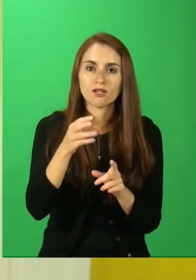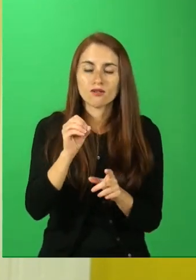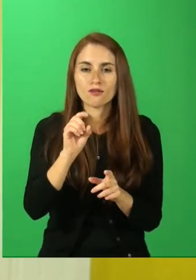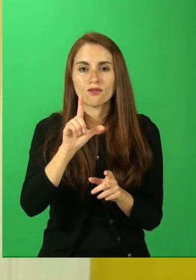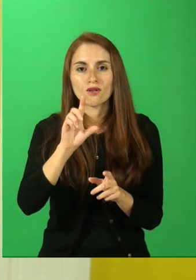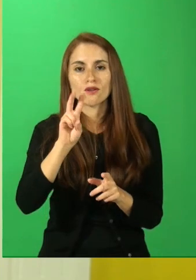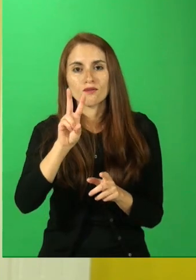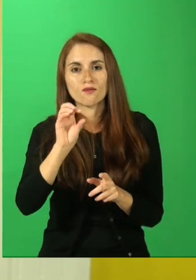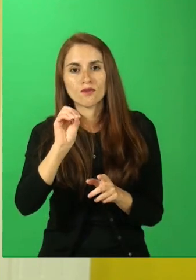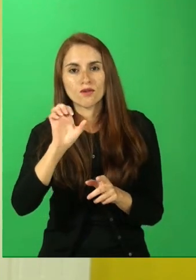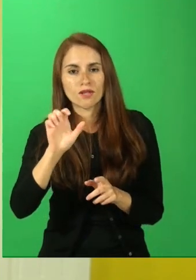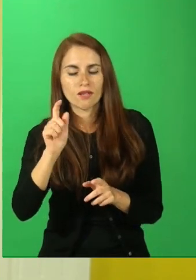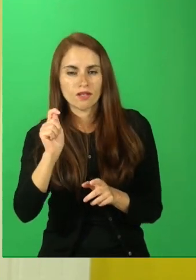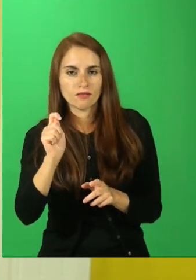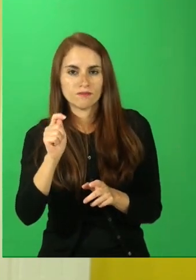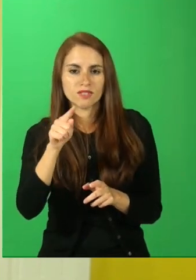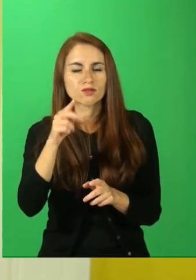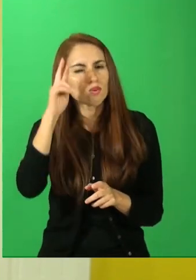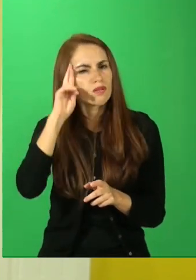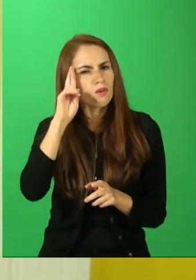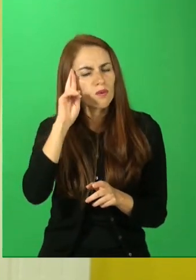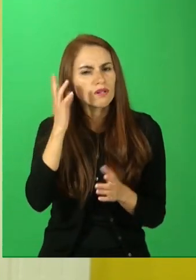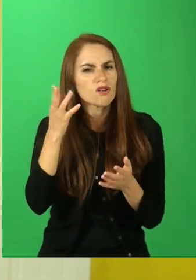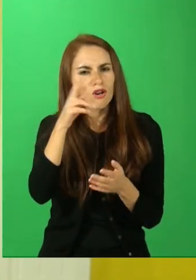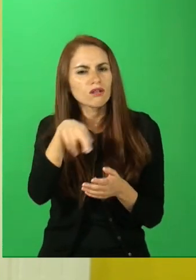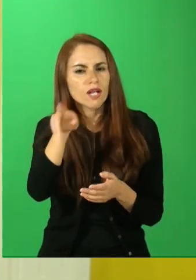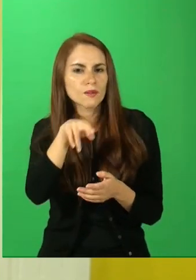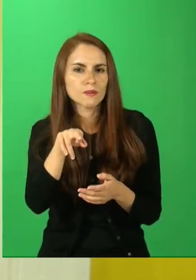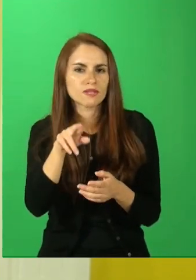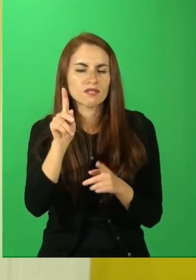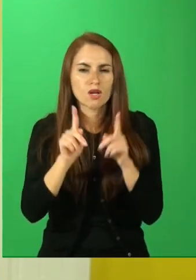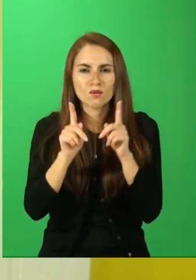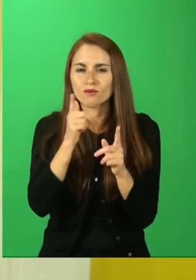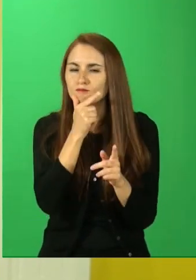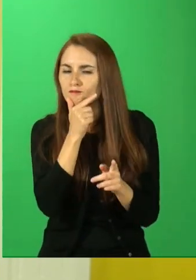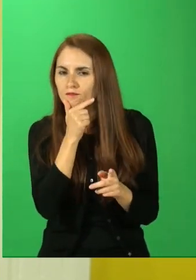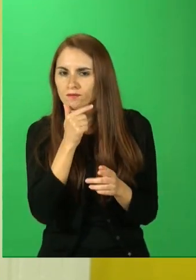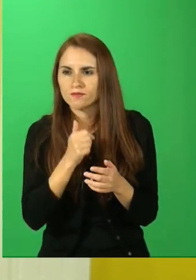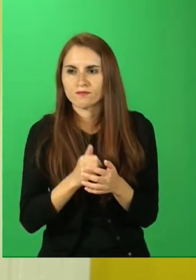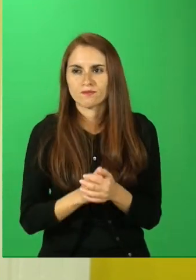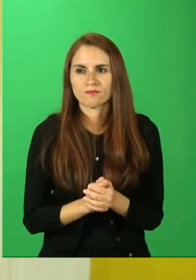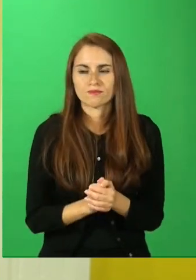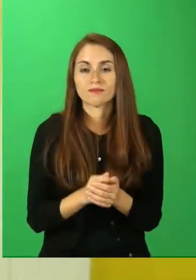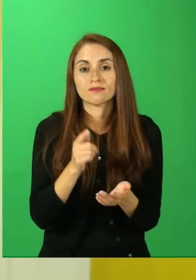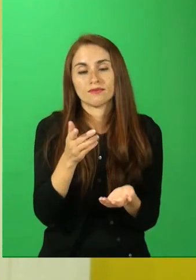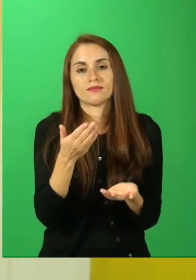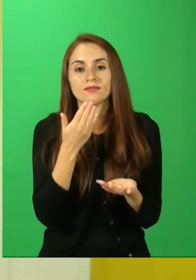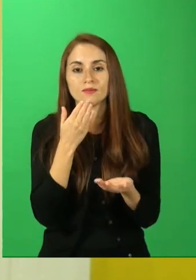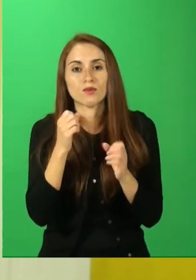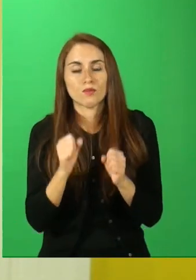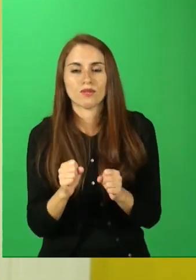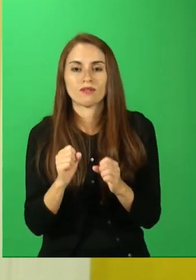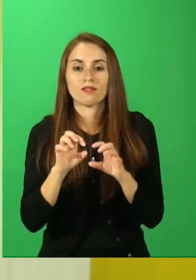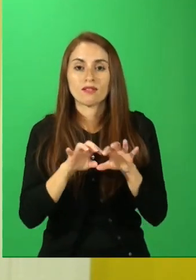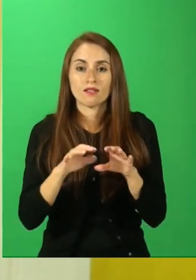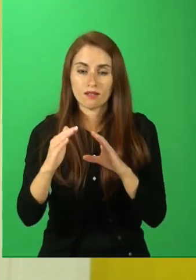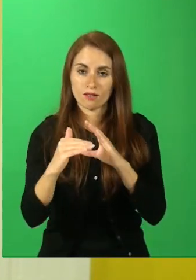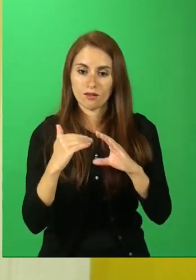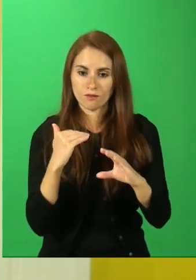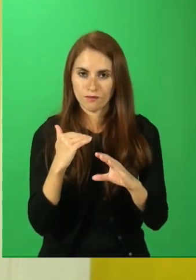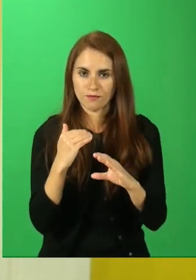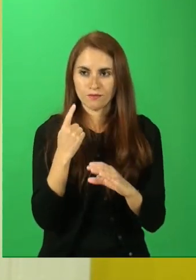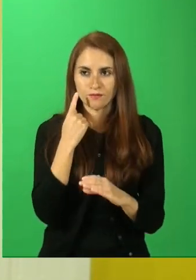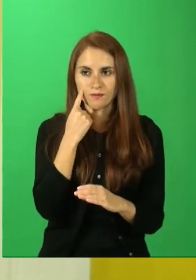algunos conceptos y cosas que no logramos clarificar en este momento. Y no se olviden que mi correo es